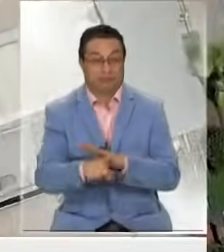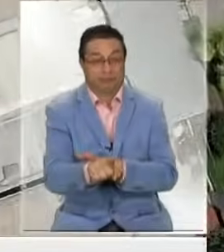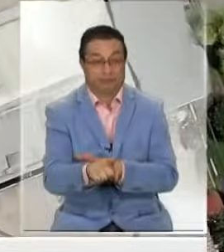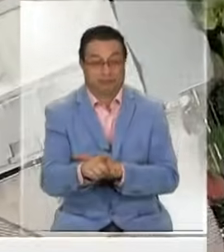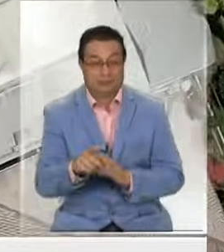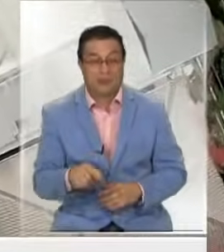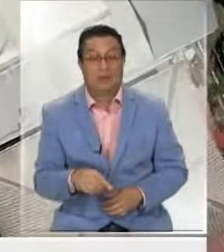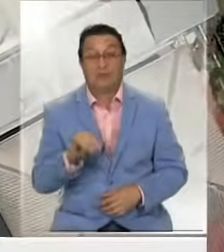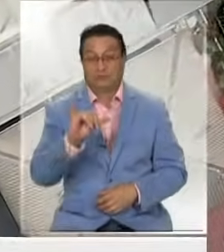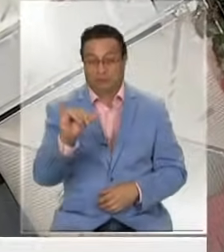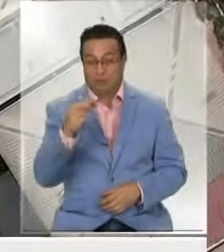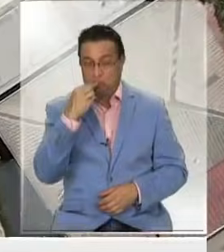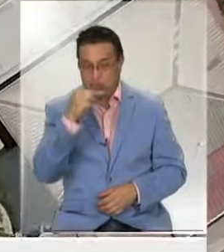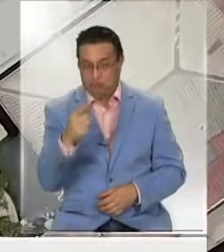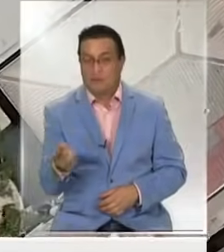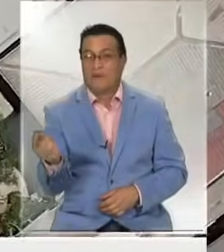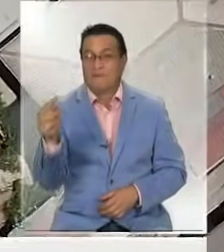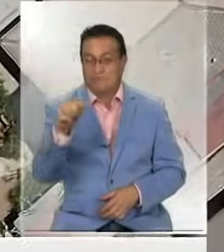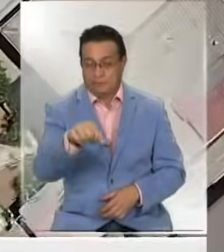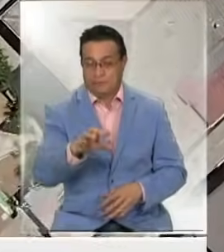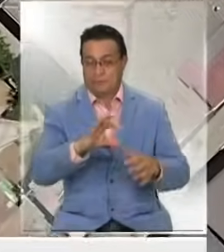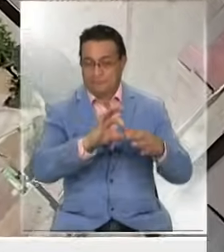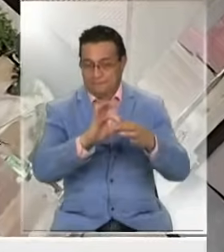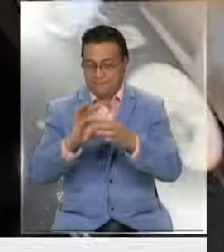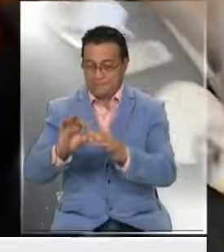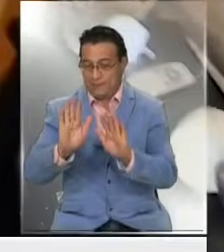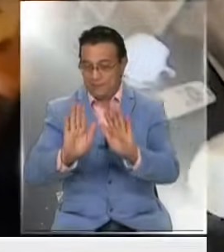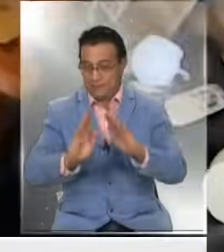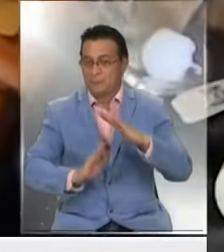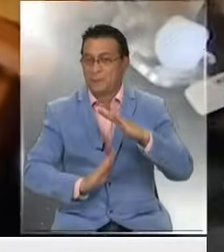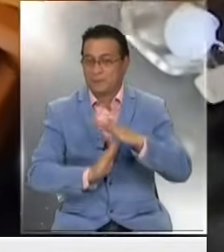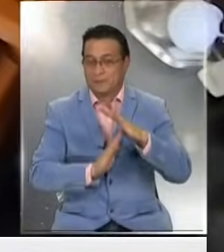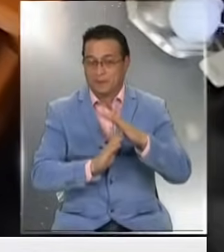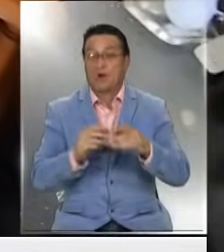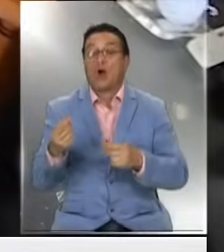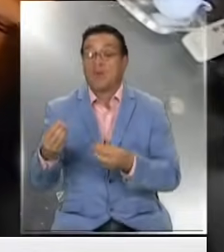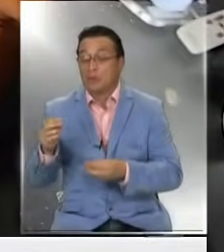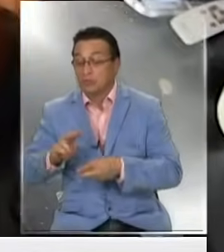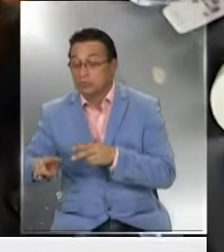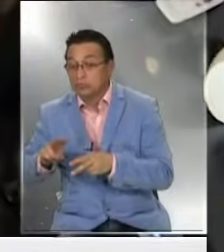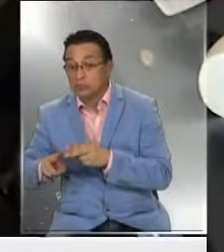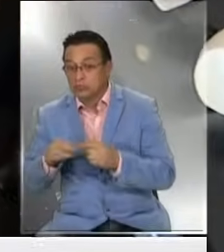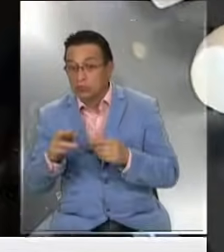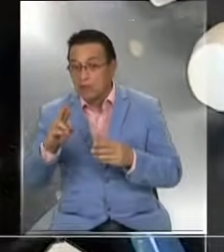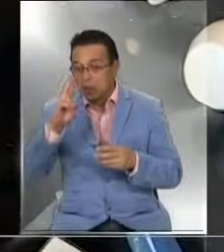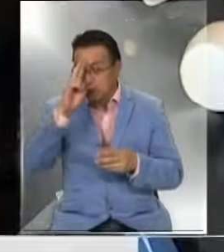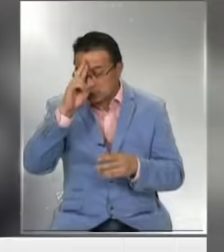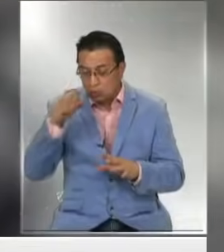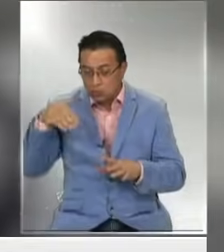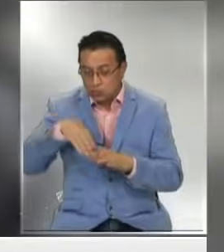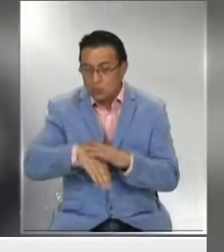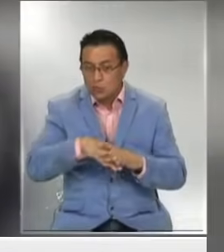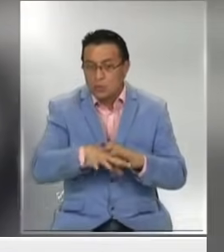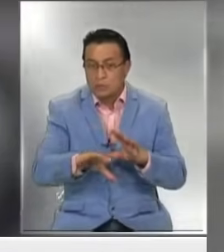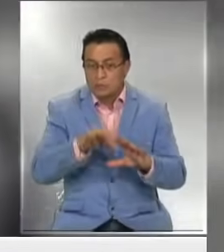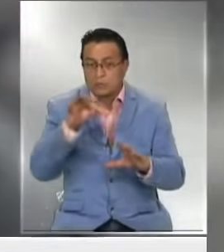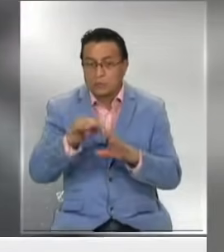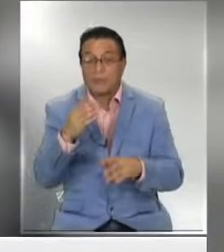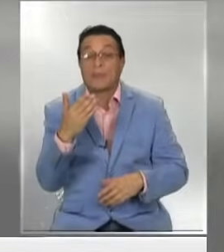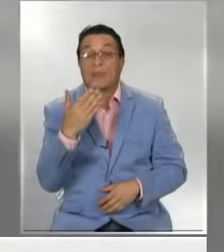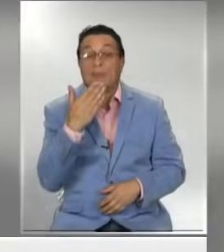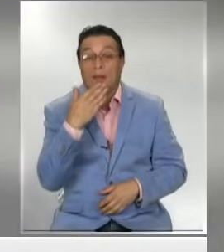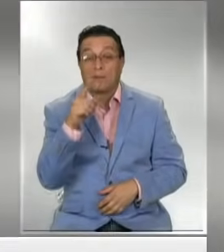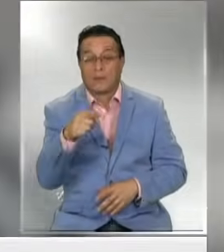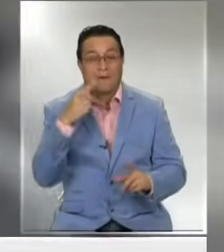Ya volveremos con el detalle de esta historia, de su artesanal laboratorio y de los curiosos objetos que acopiaban. También de